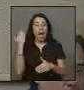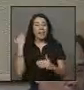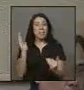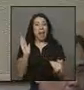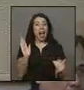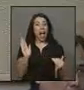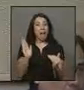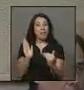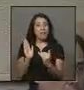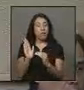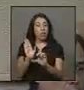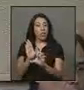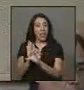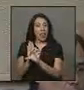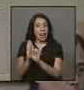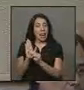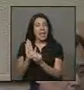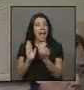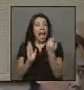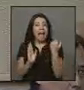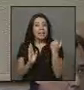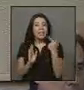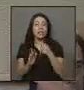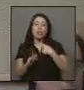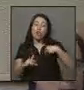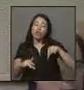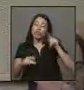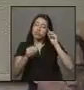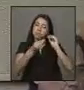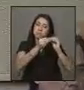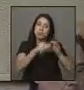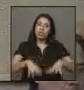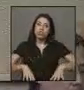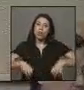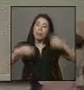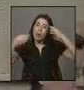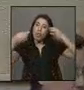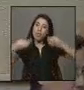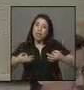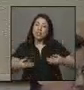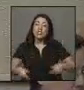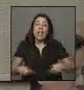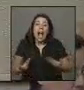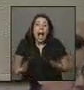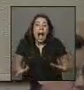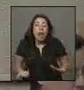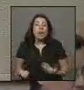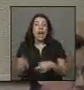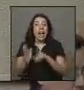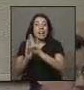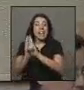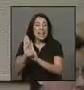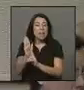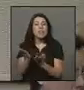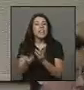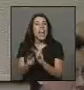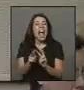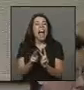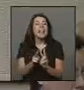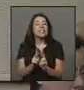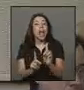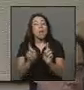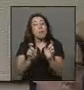de la ley, en ese momento tomamos una decisión, y lo que está haciendo el reglamento, y que hemos estado estudiando,